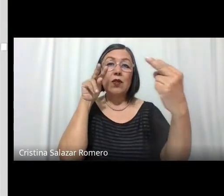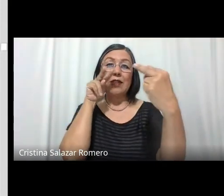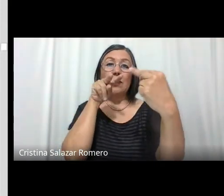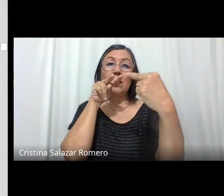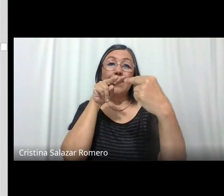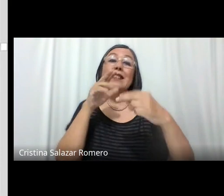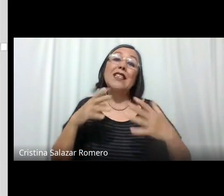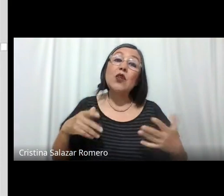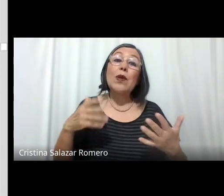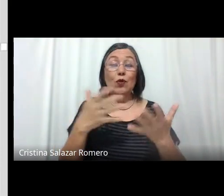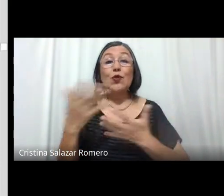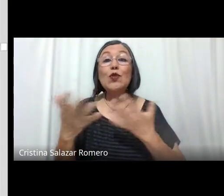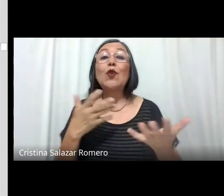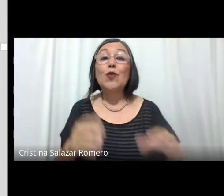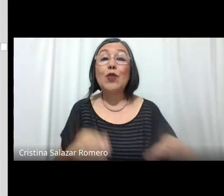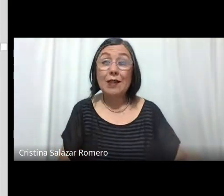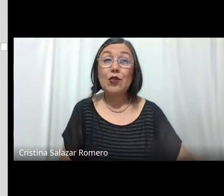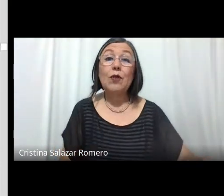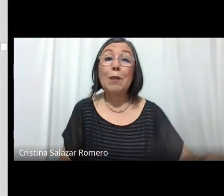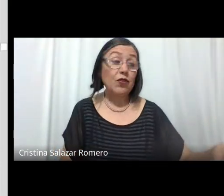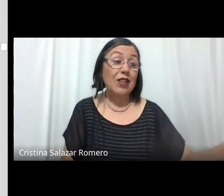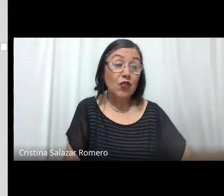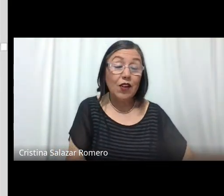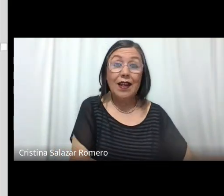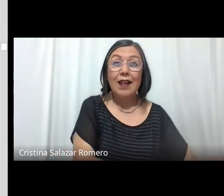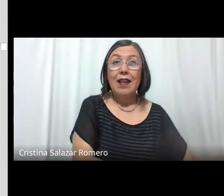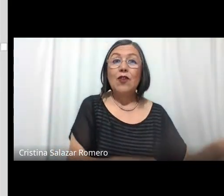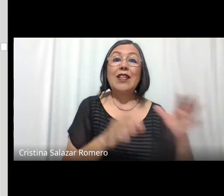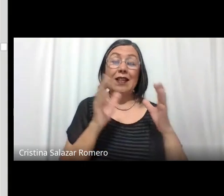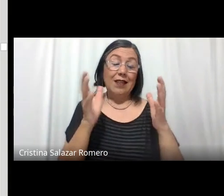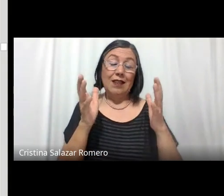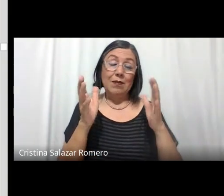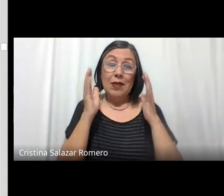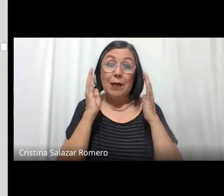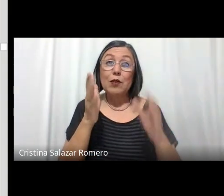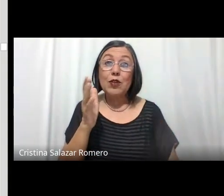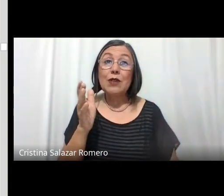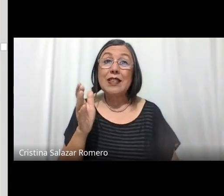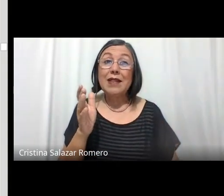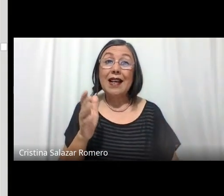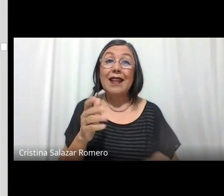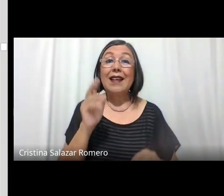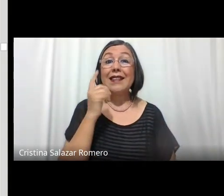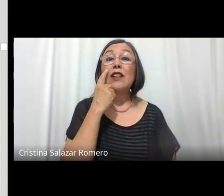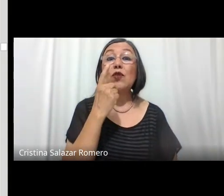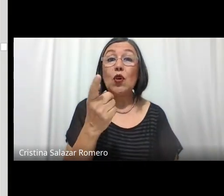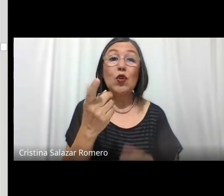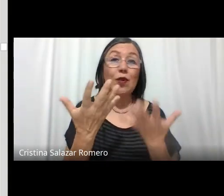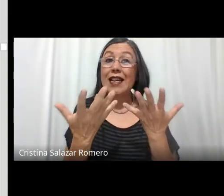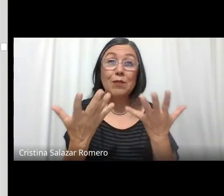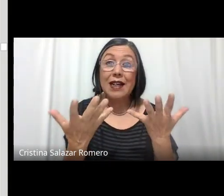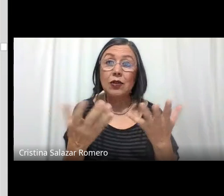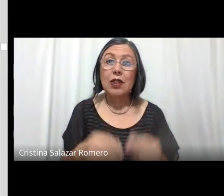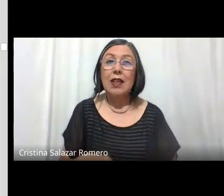hace contacto con la vista. De hecho, cuando nosotros nos comuniquemos con una persona sorda, donde debemos poner nuestra mirada es en los ojos,